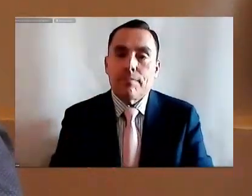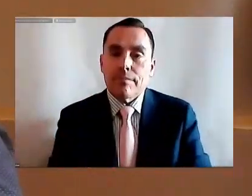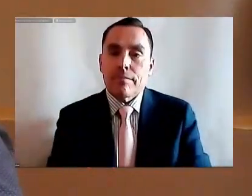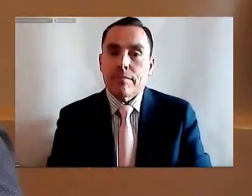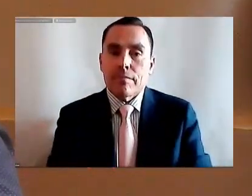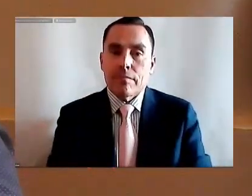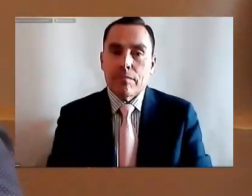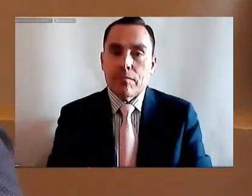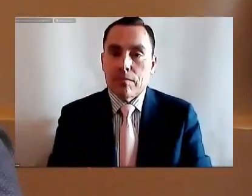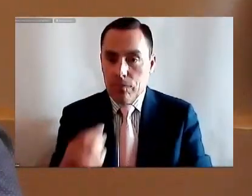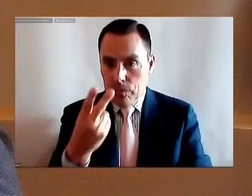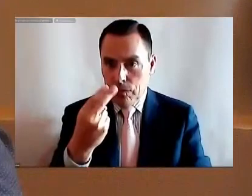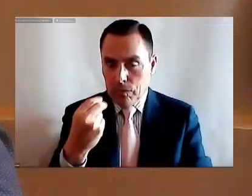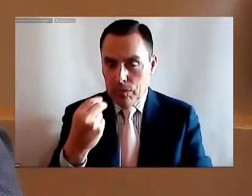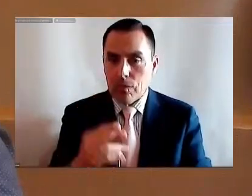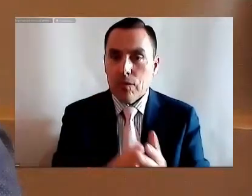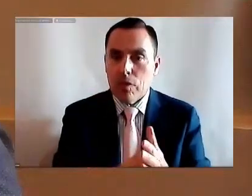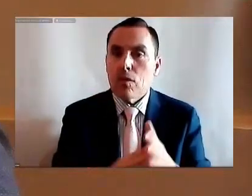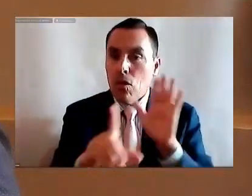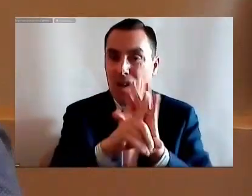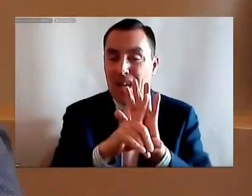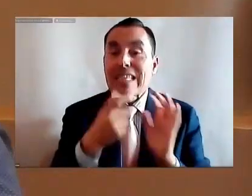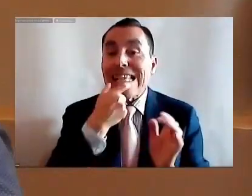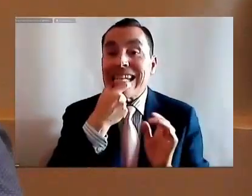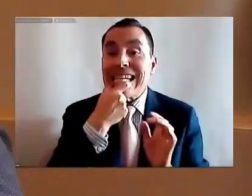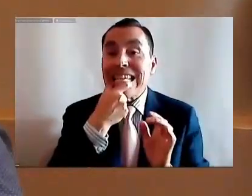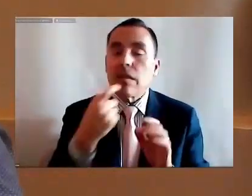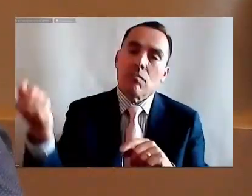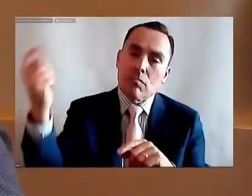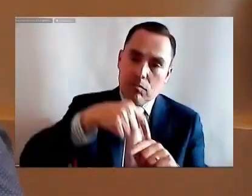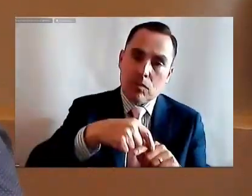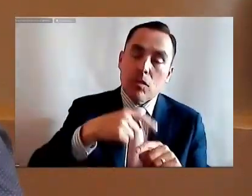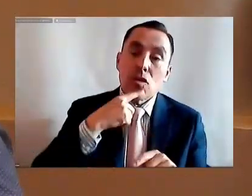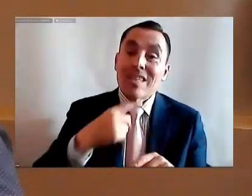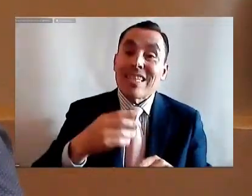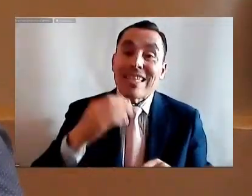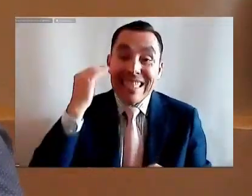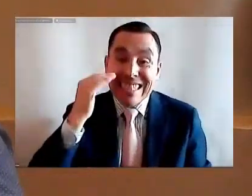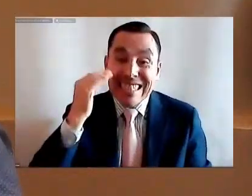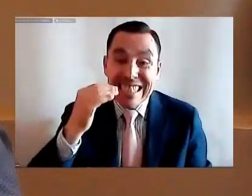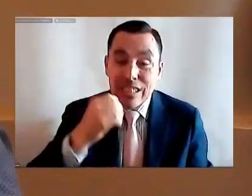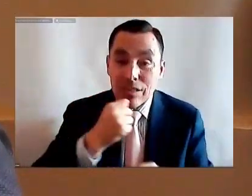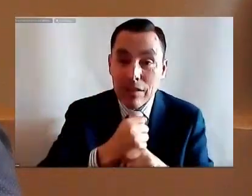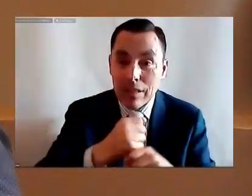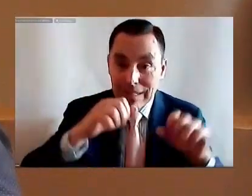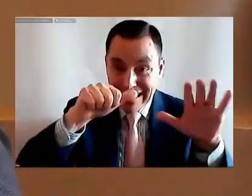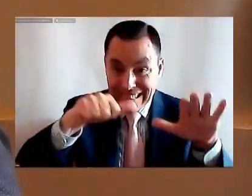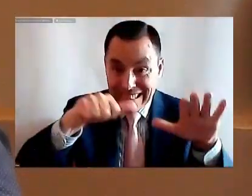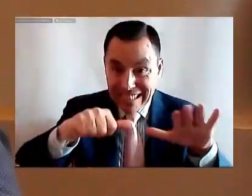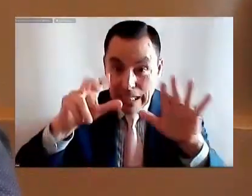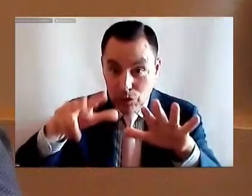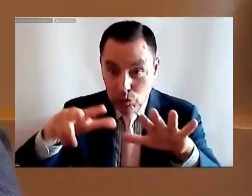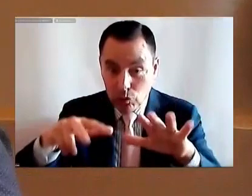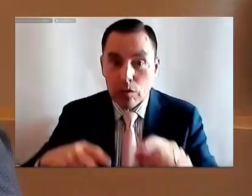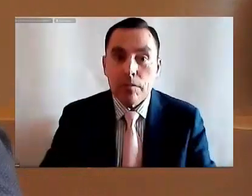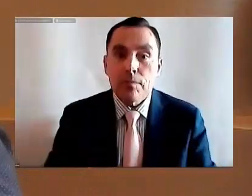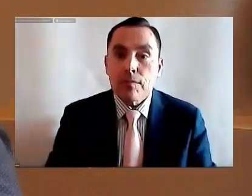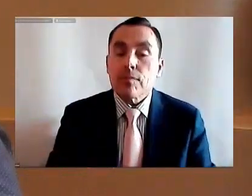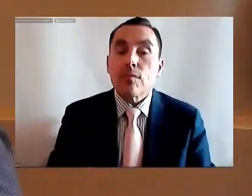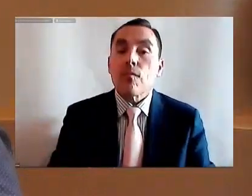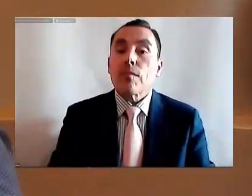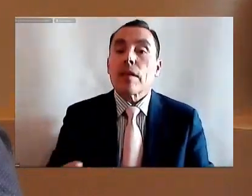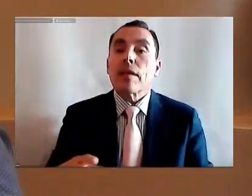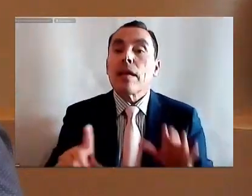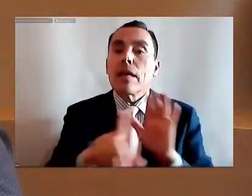la ley Peel, en Gran Bretaña, porque los niños trabajaban 16 a 18. ¿Ya? En esa ley los empresarios dijeron que